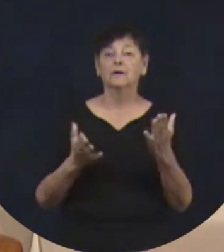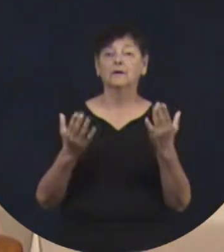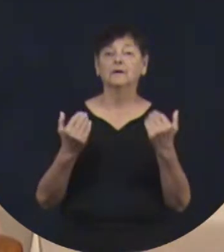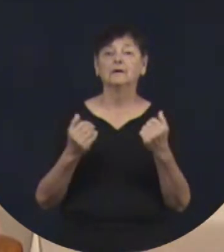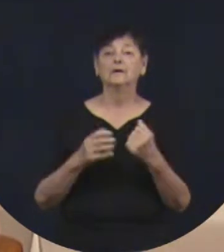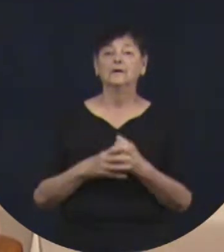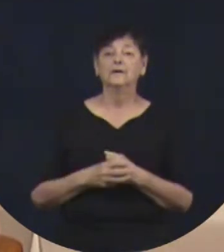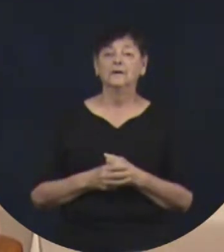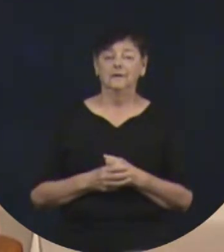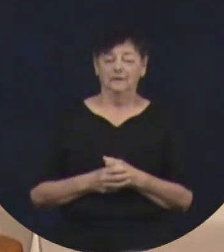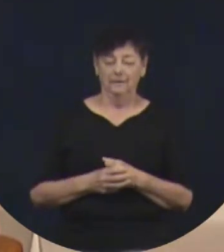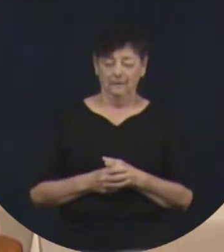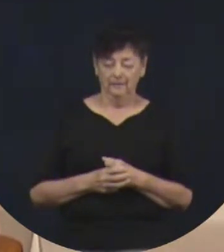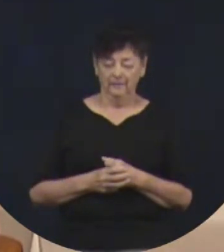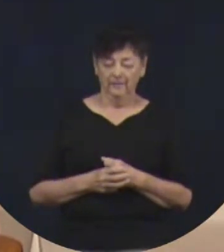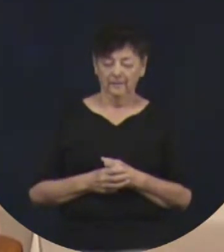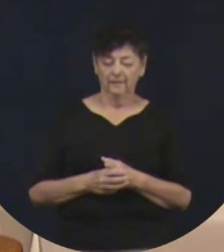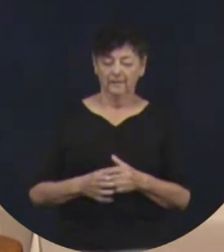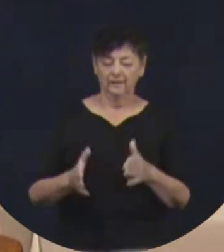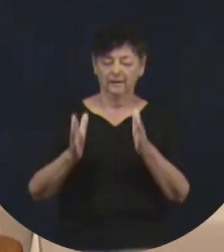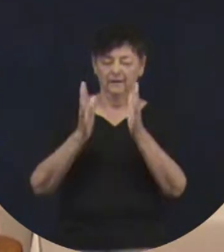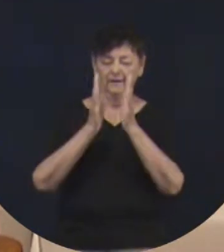siglos.